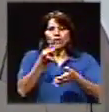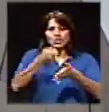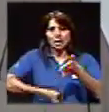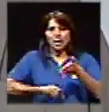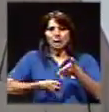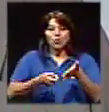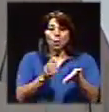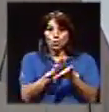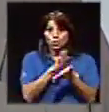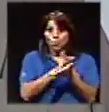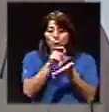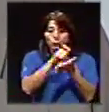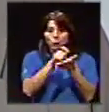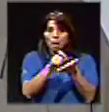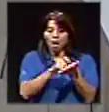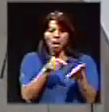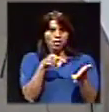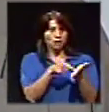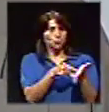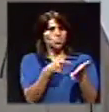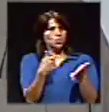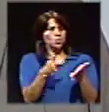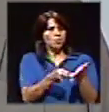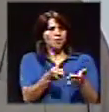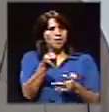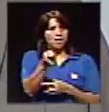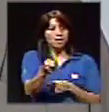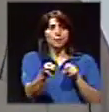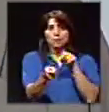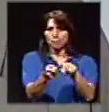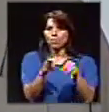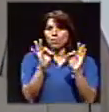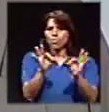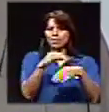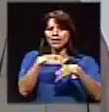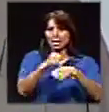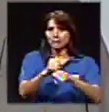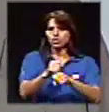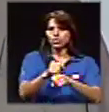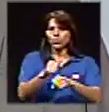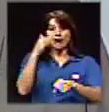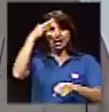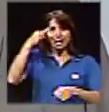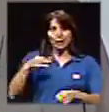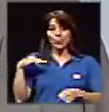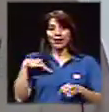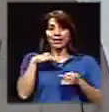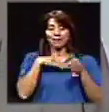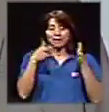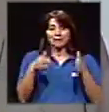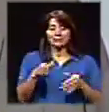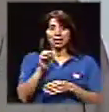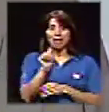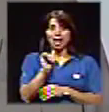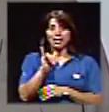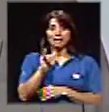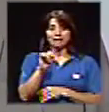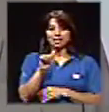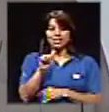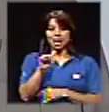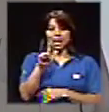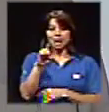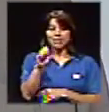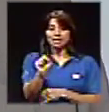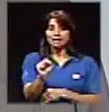diagnóstico, muy bien hecho. Creo que el ministro Edgar Ayales, característico de su seriedad y rigor, ha hecho una